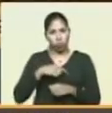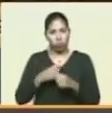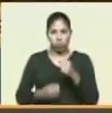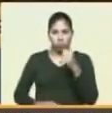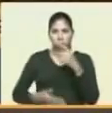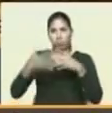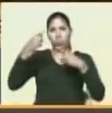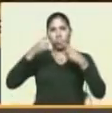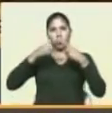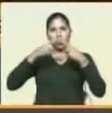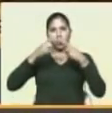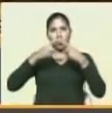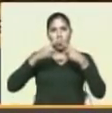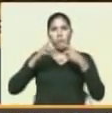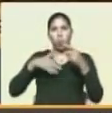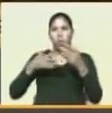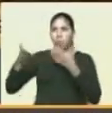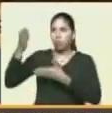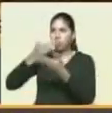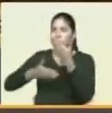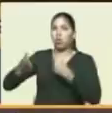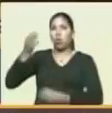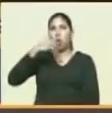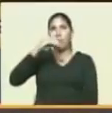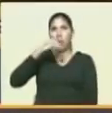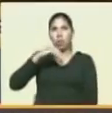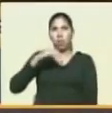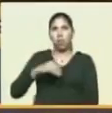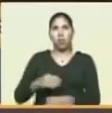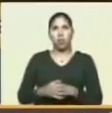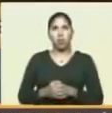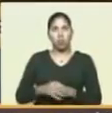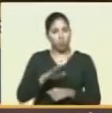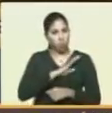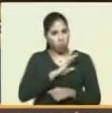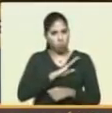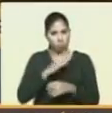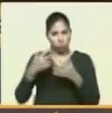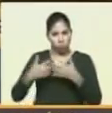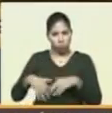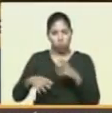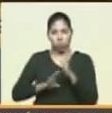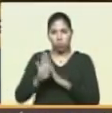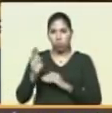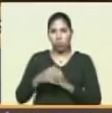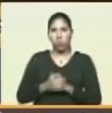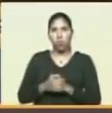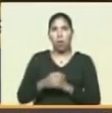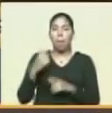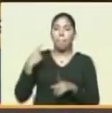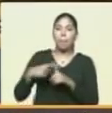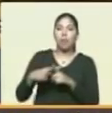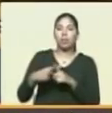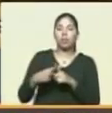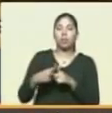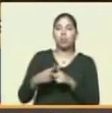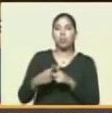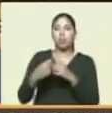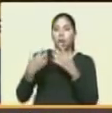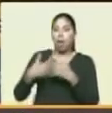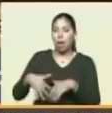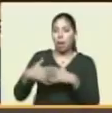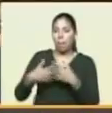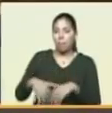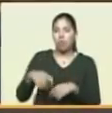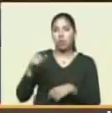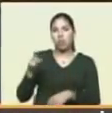la importación, tanto de bienes elaborados para la alimentación como de equipamiento que pudimos haber fabricado